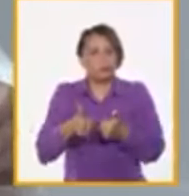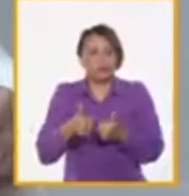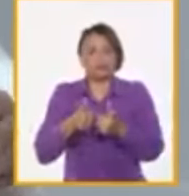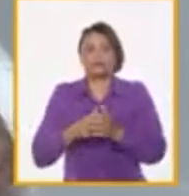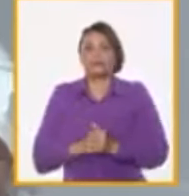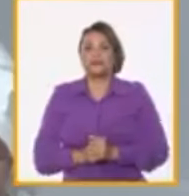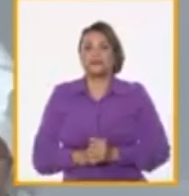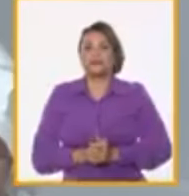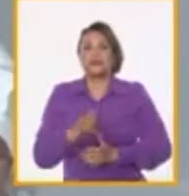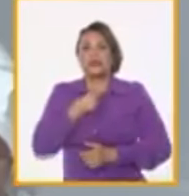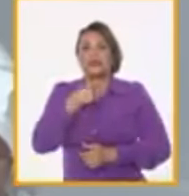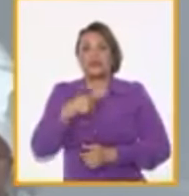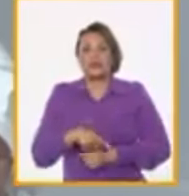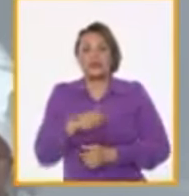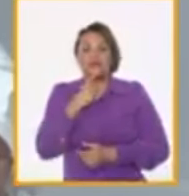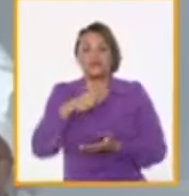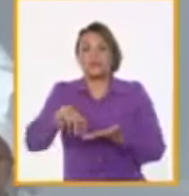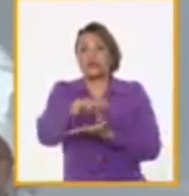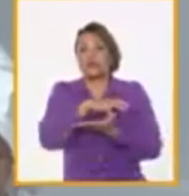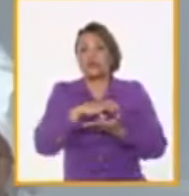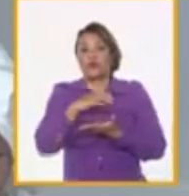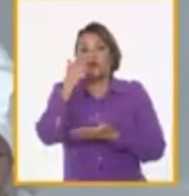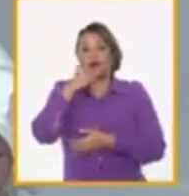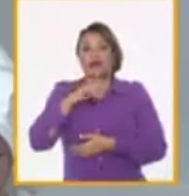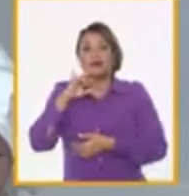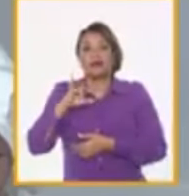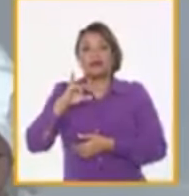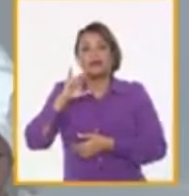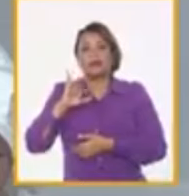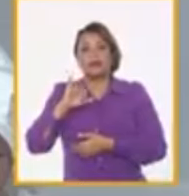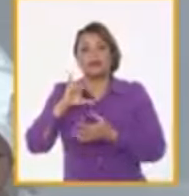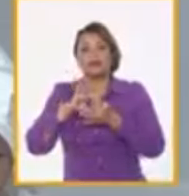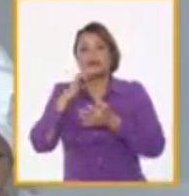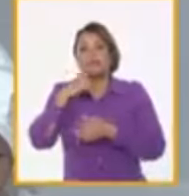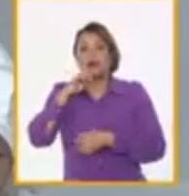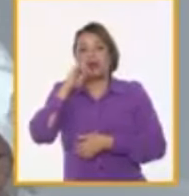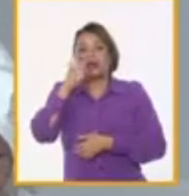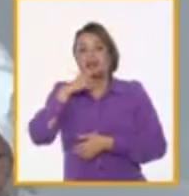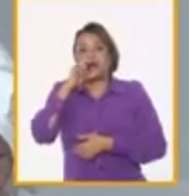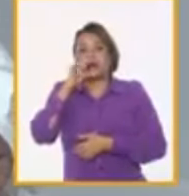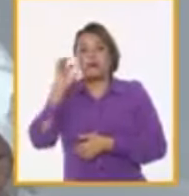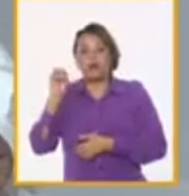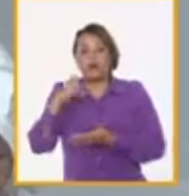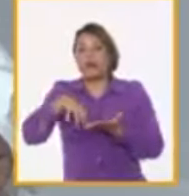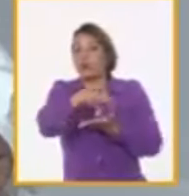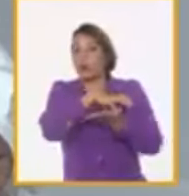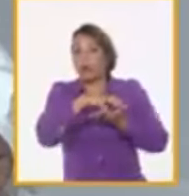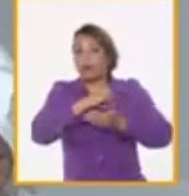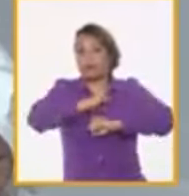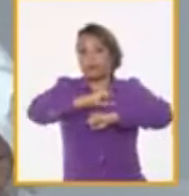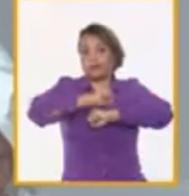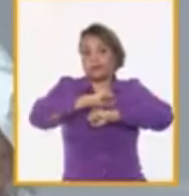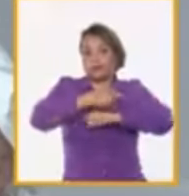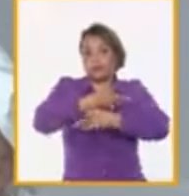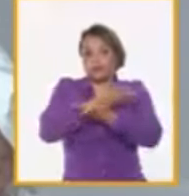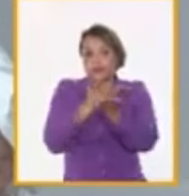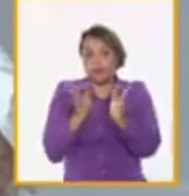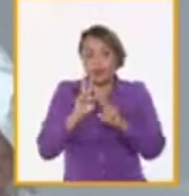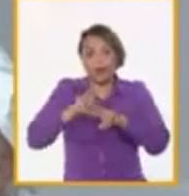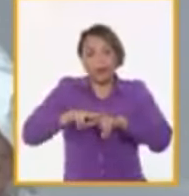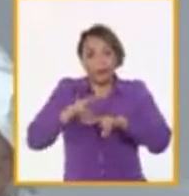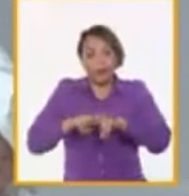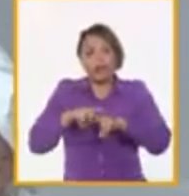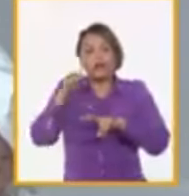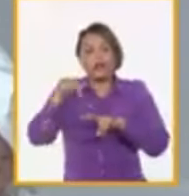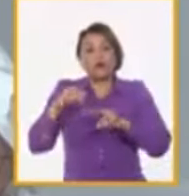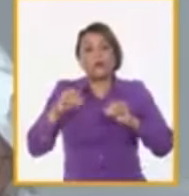caso específico de Arihuanao, Randy, dentro de las cosas que estamos haciendo, llegó en horas de la madrugada